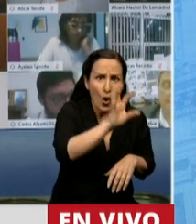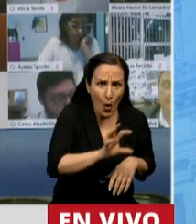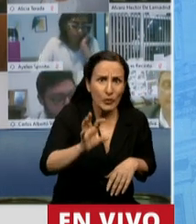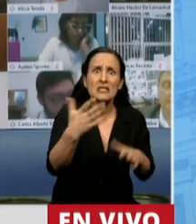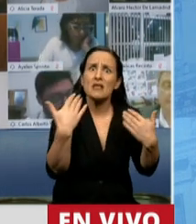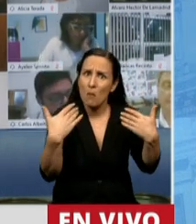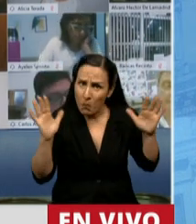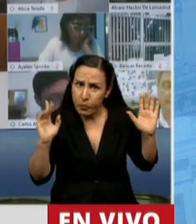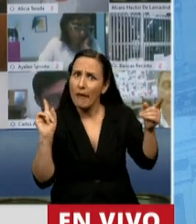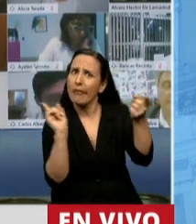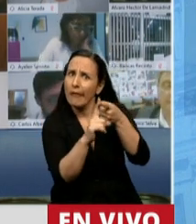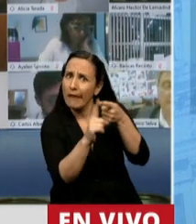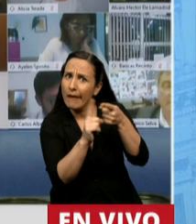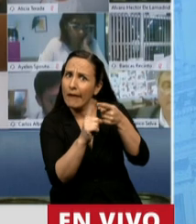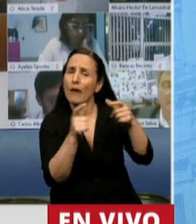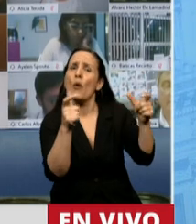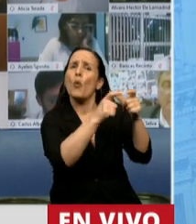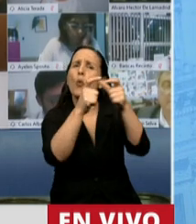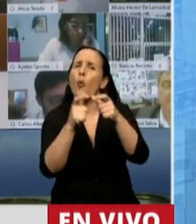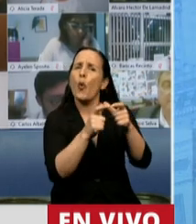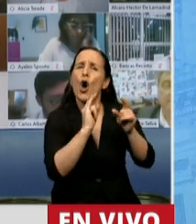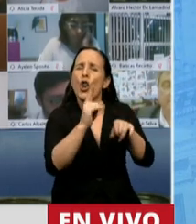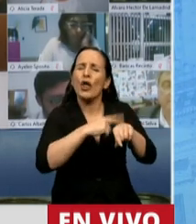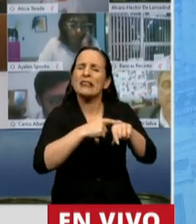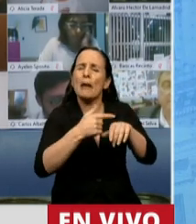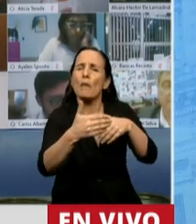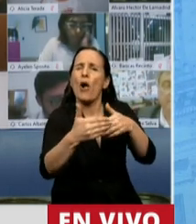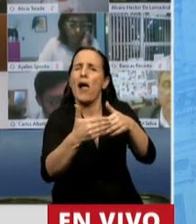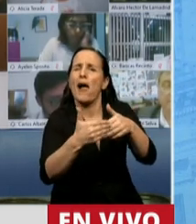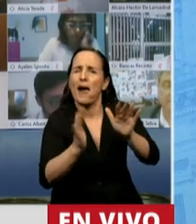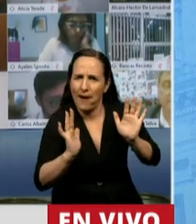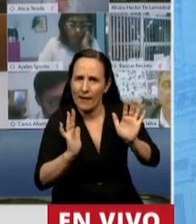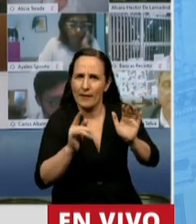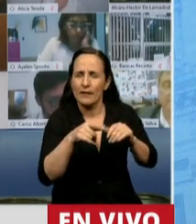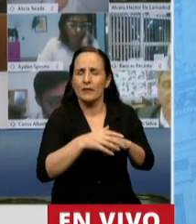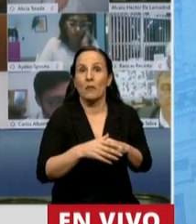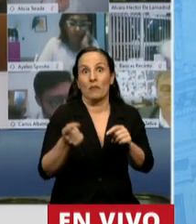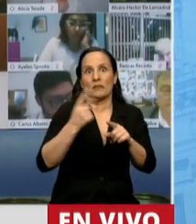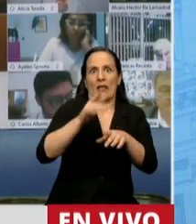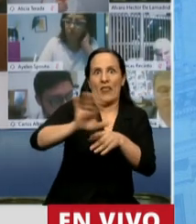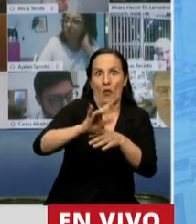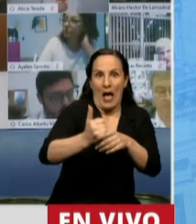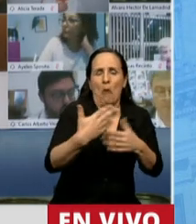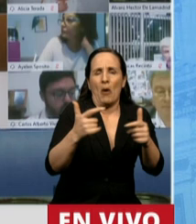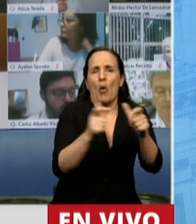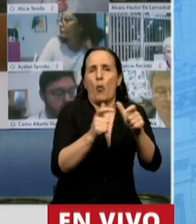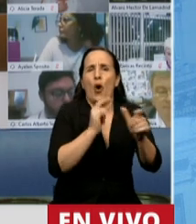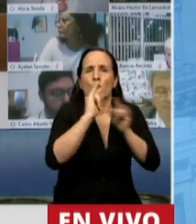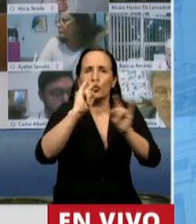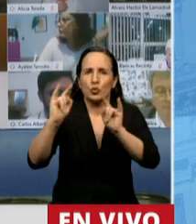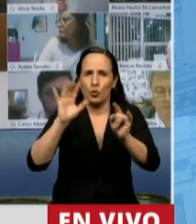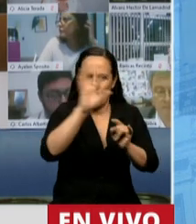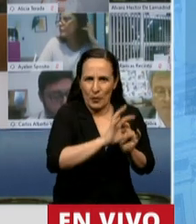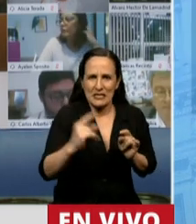convenir para emitir un Bono a mediano plazo si por el capital adeudado por todo eso señor